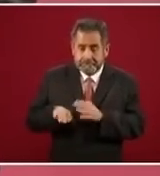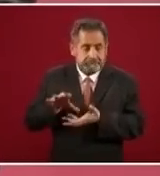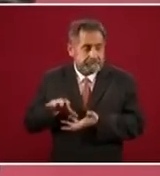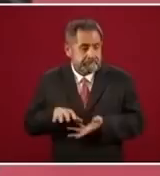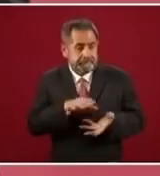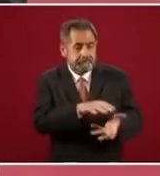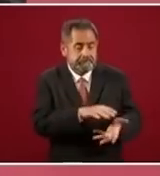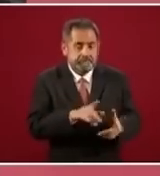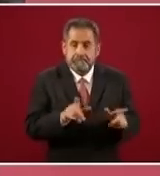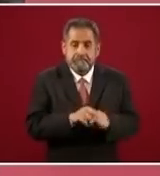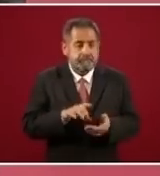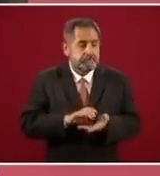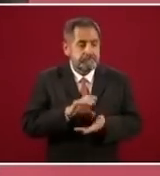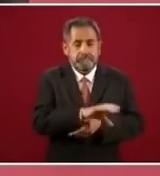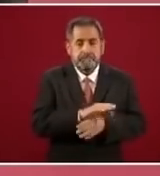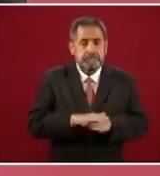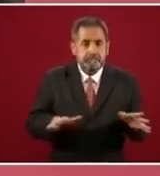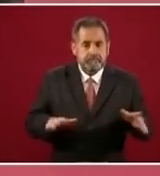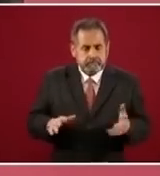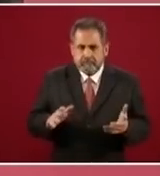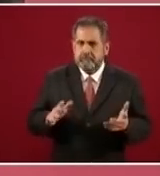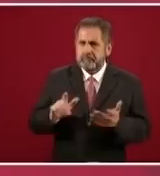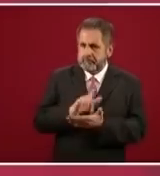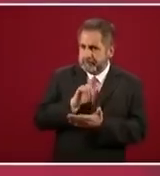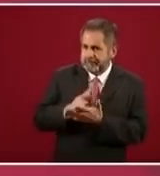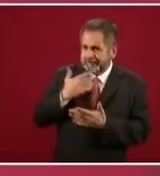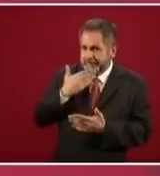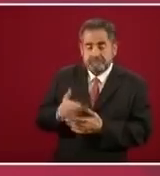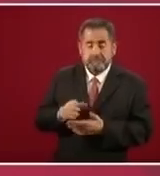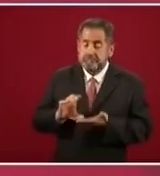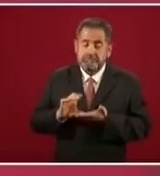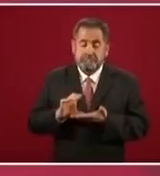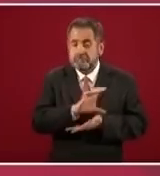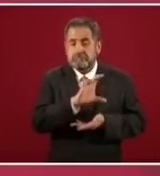de la jubilación que les corresponde.